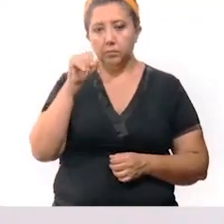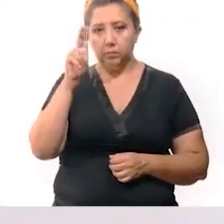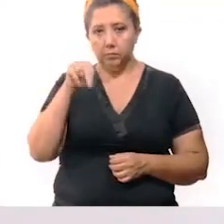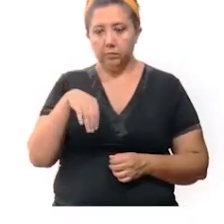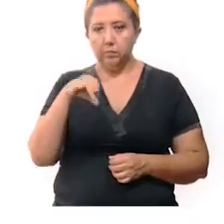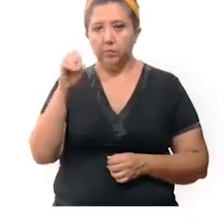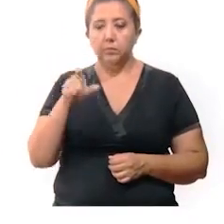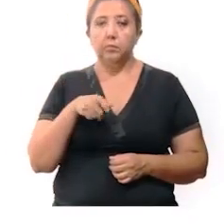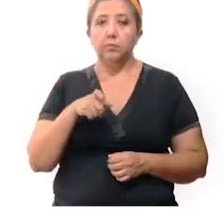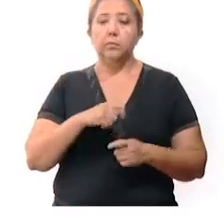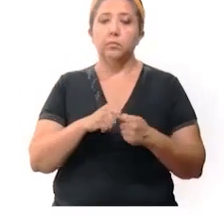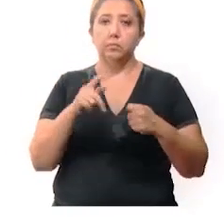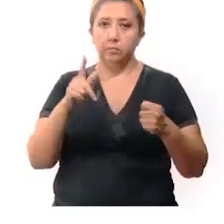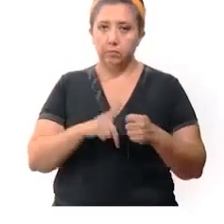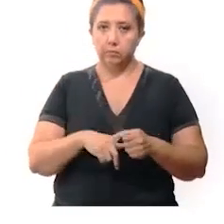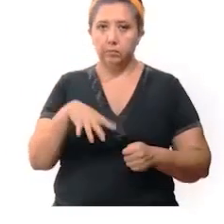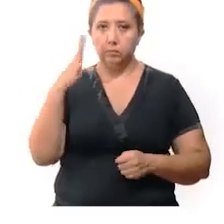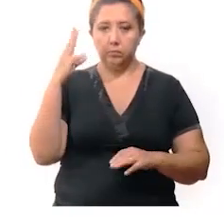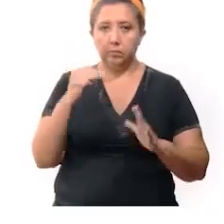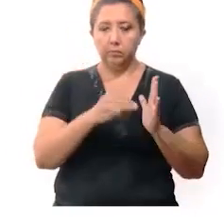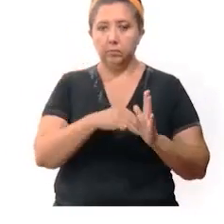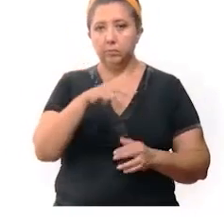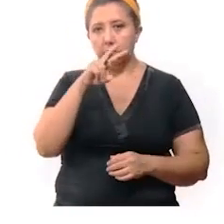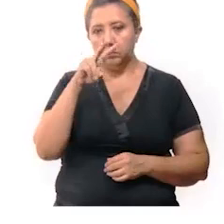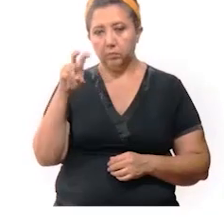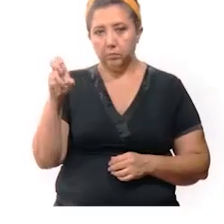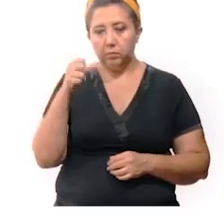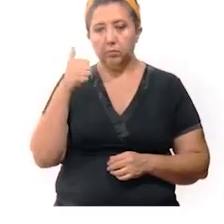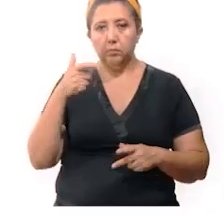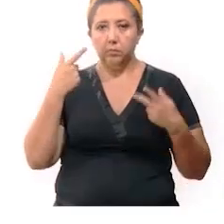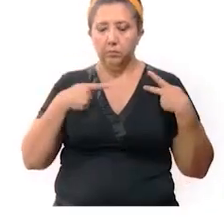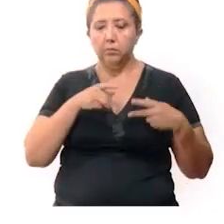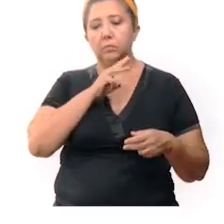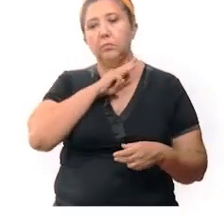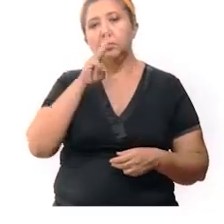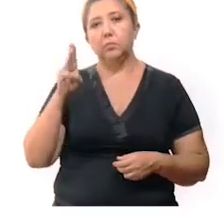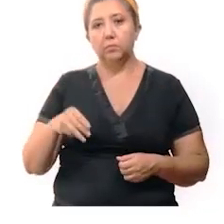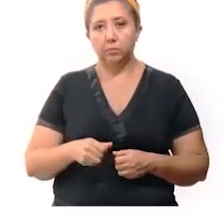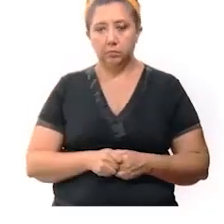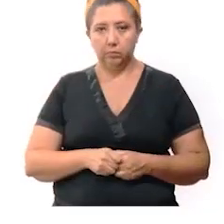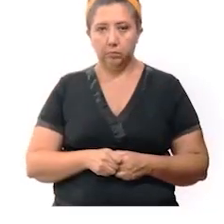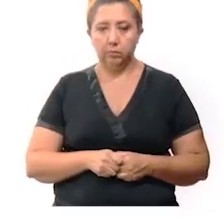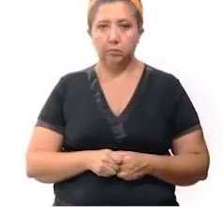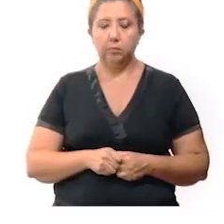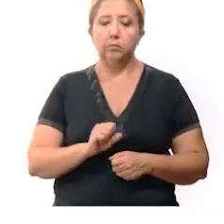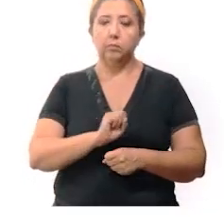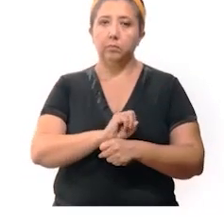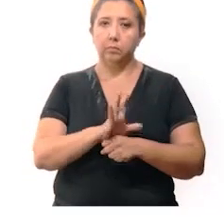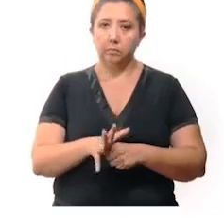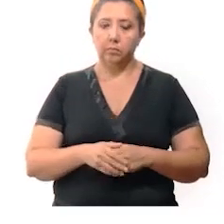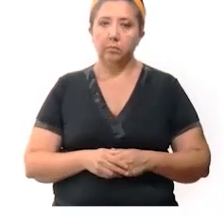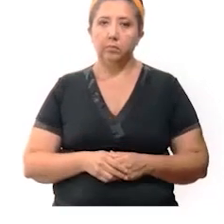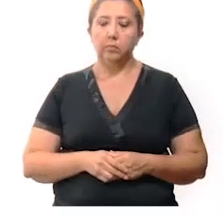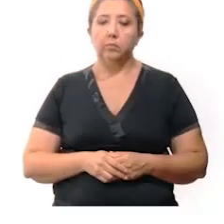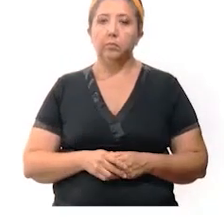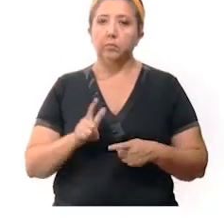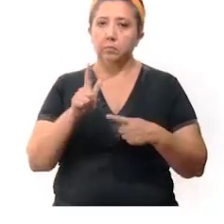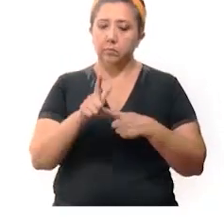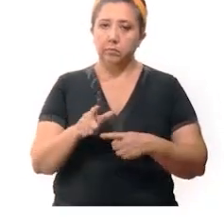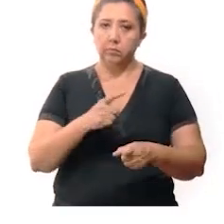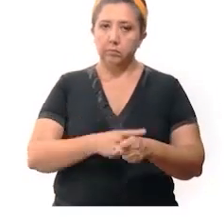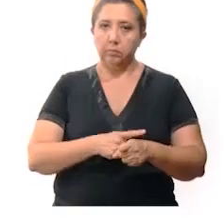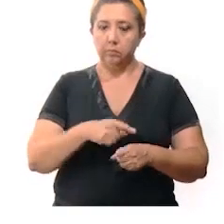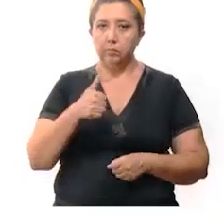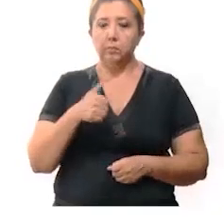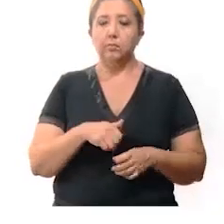Oxcuxcap. En total, son 4.206 las personas fallecidas a causa del coronavirus. De los casos